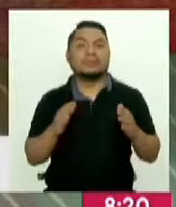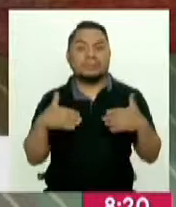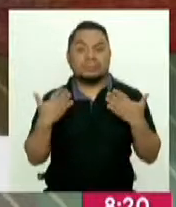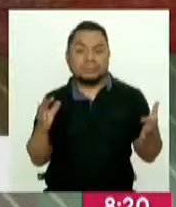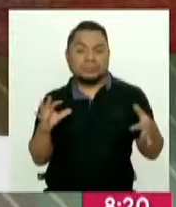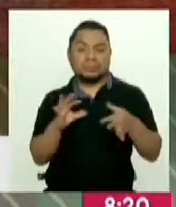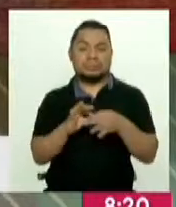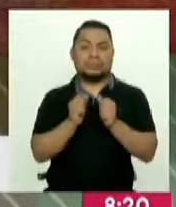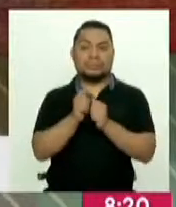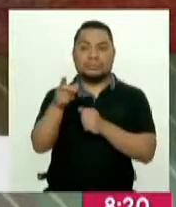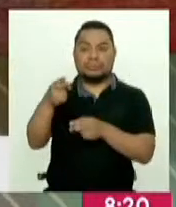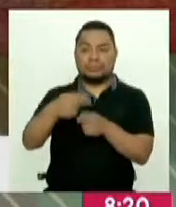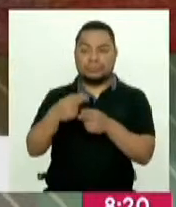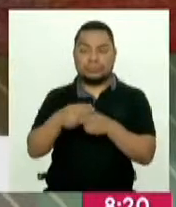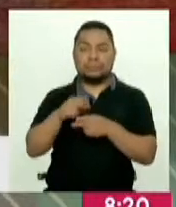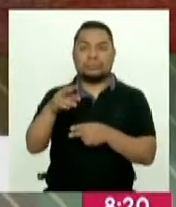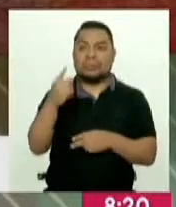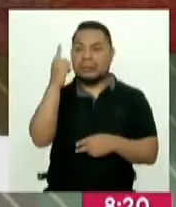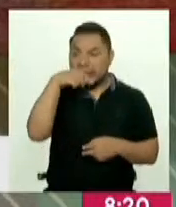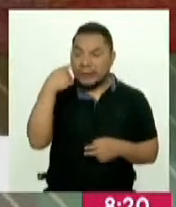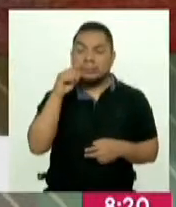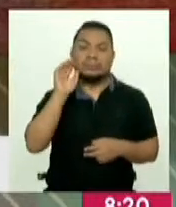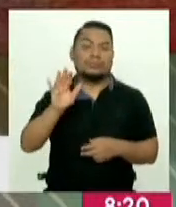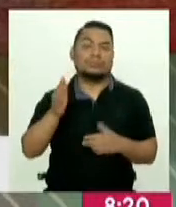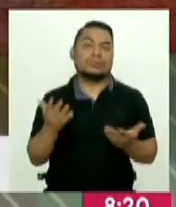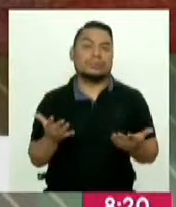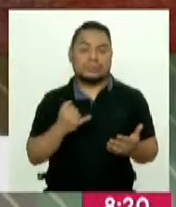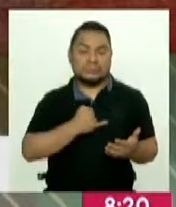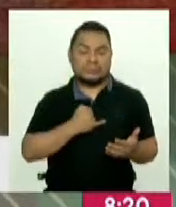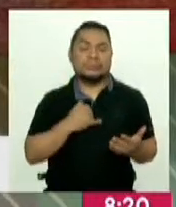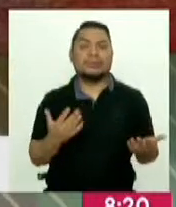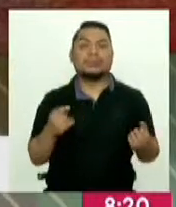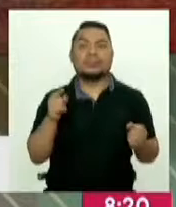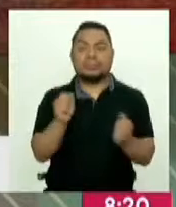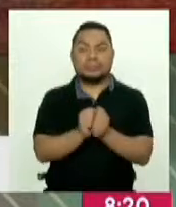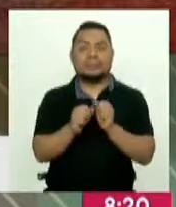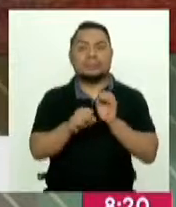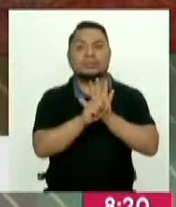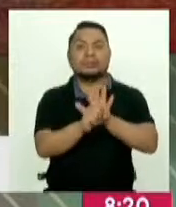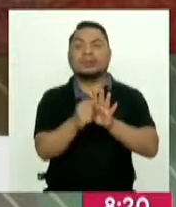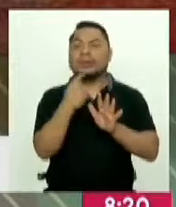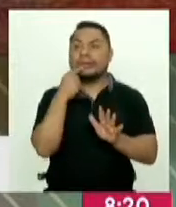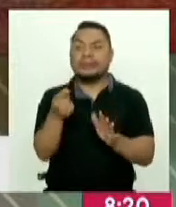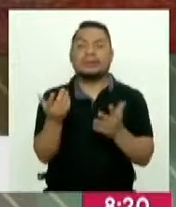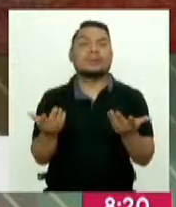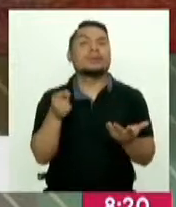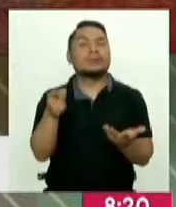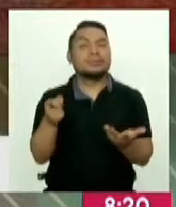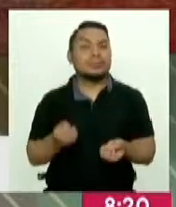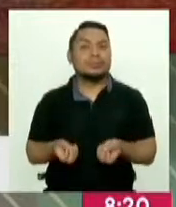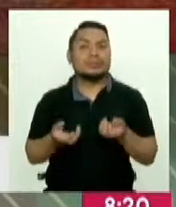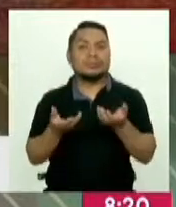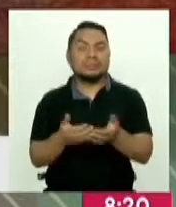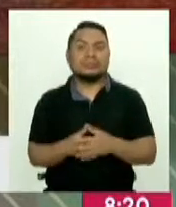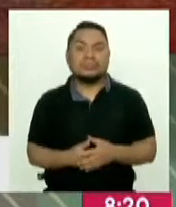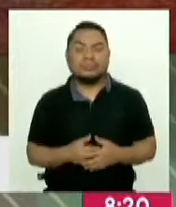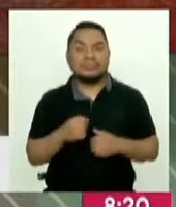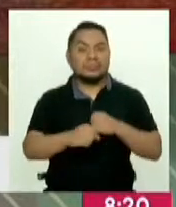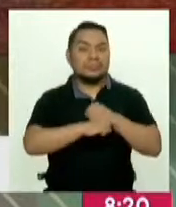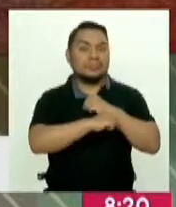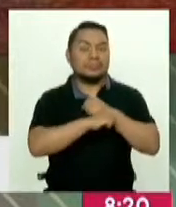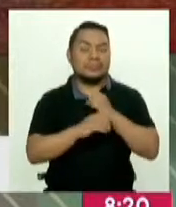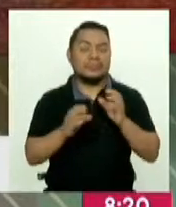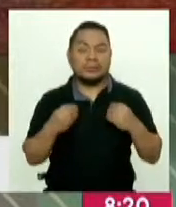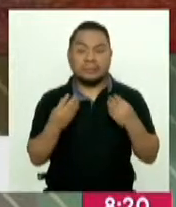asociar su nombre, su cara, su identidad con el símbolo que esta vez lo lleva en campaña,